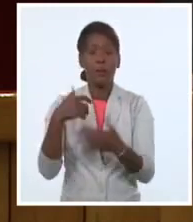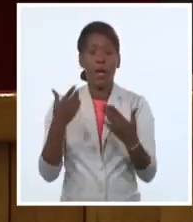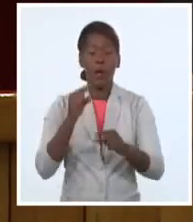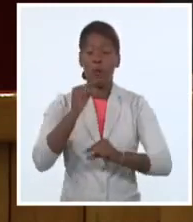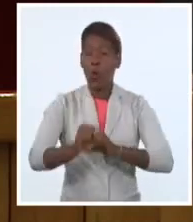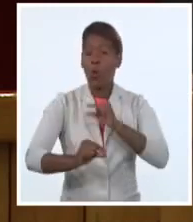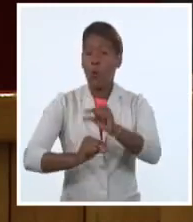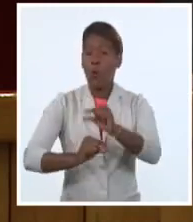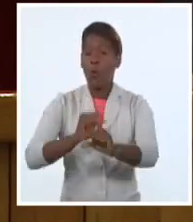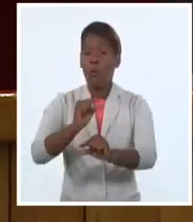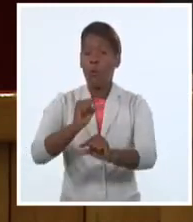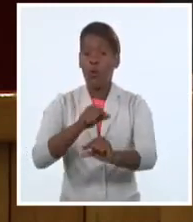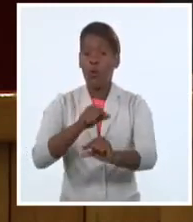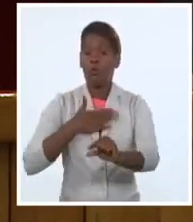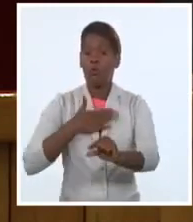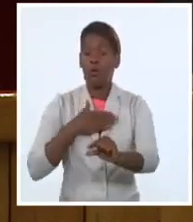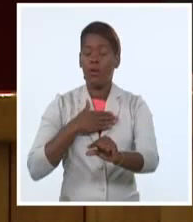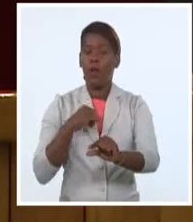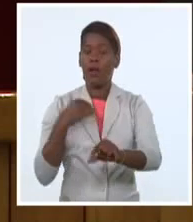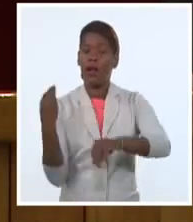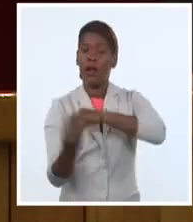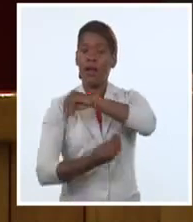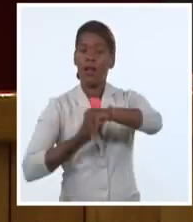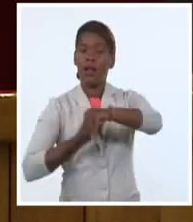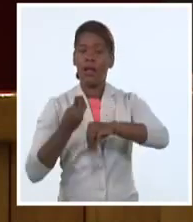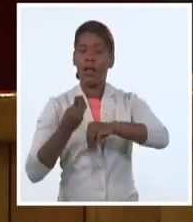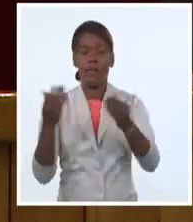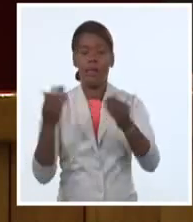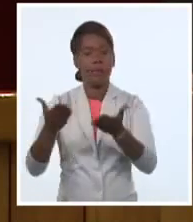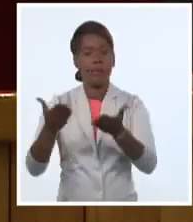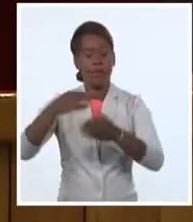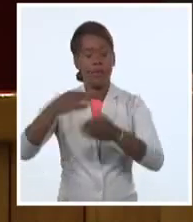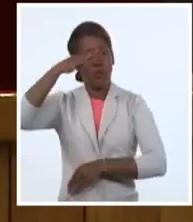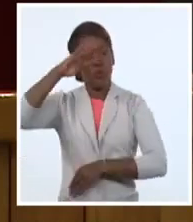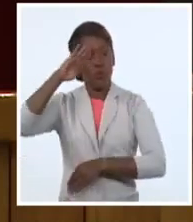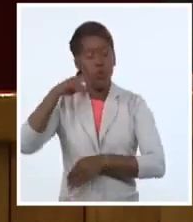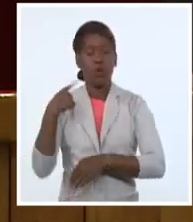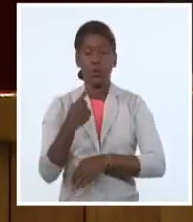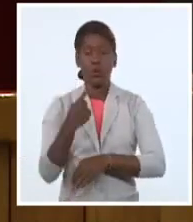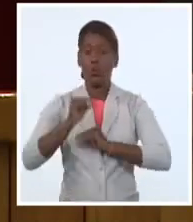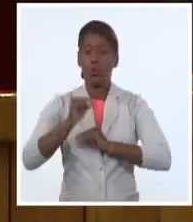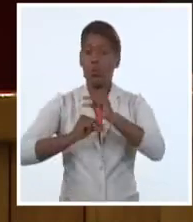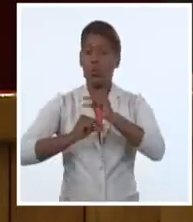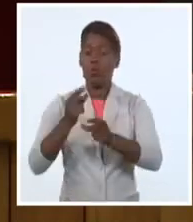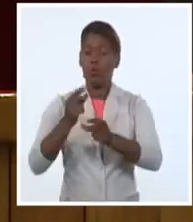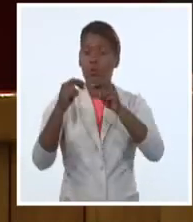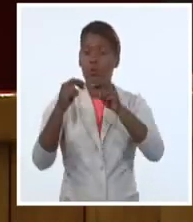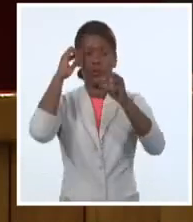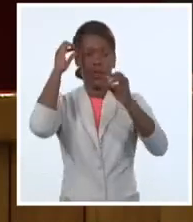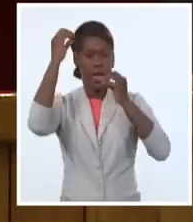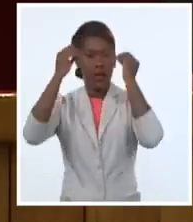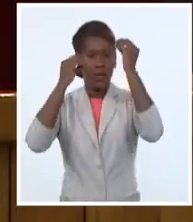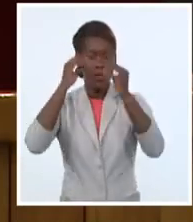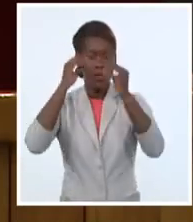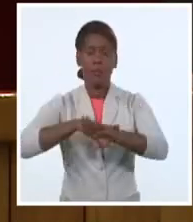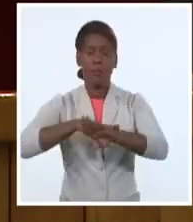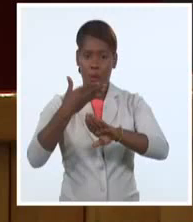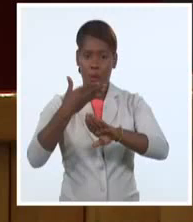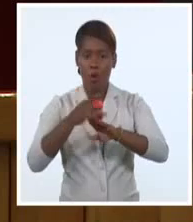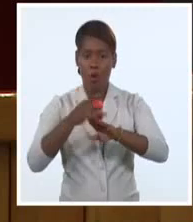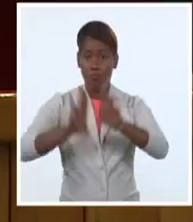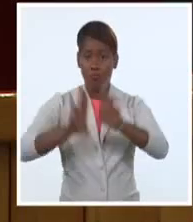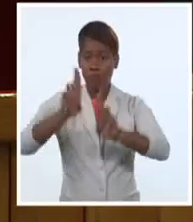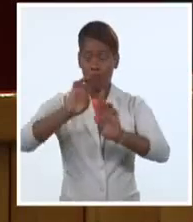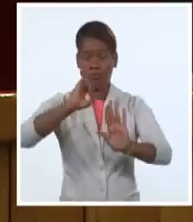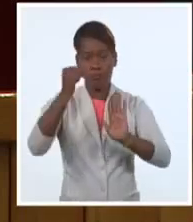sea el resultado del aporte de todos los que estén vinculados con el objeto de regulación y no falte, cuando corresponda, la